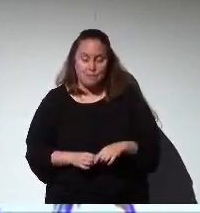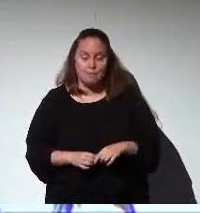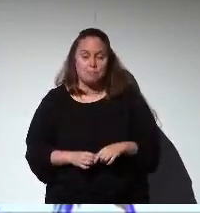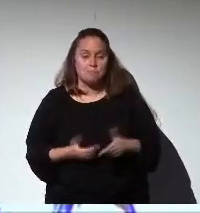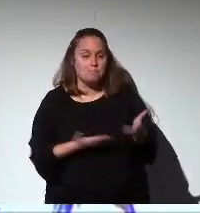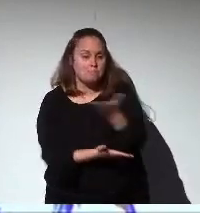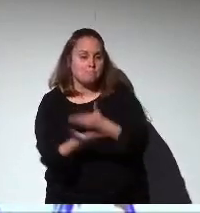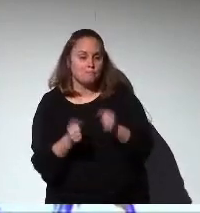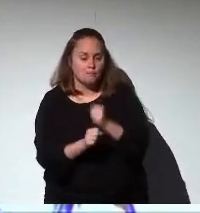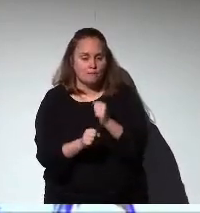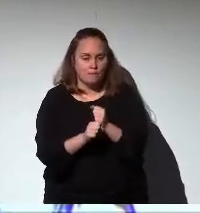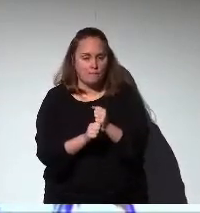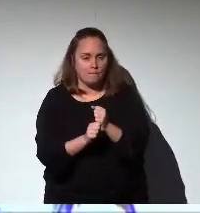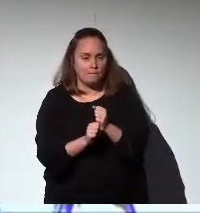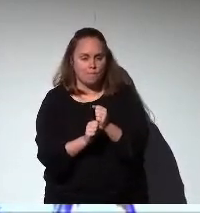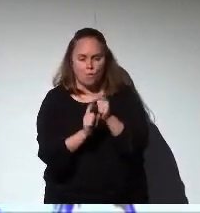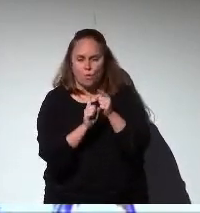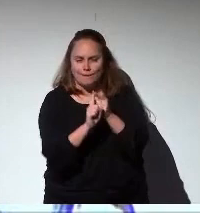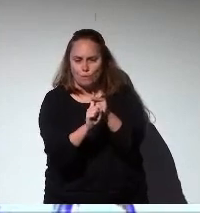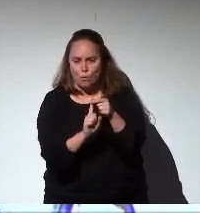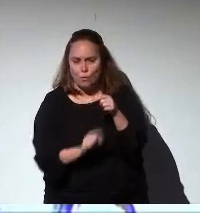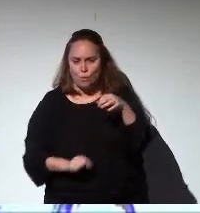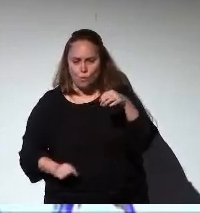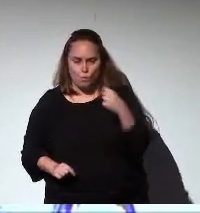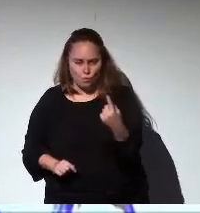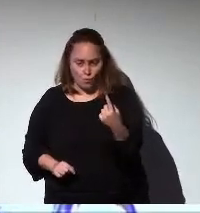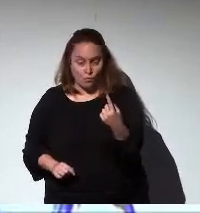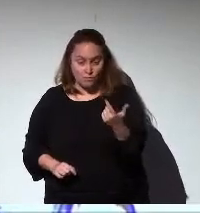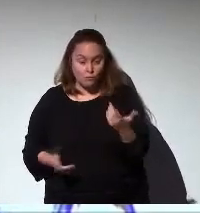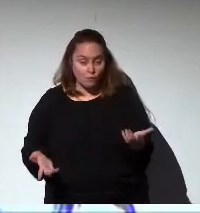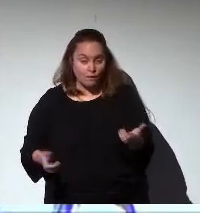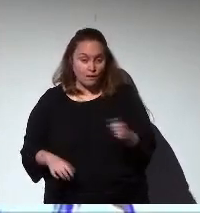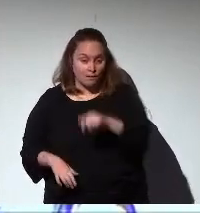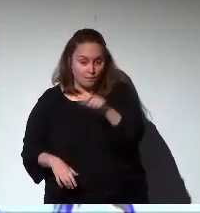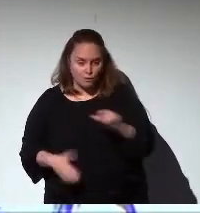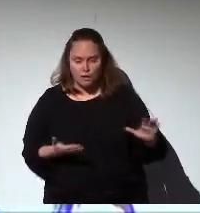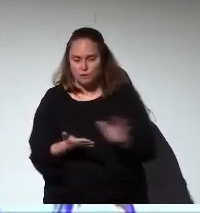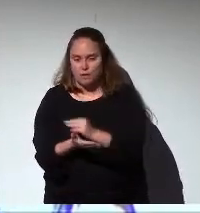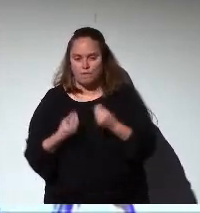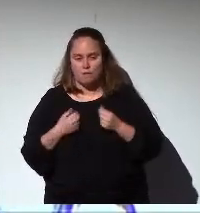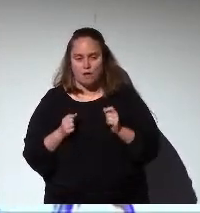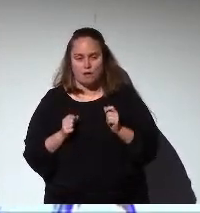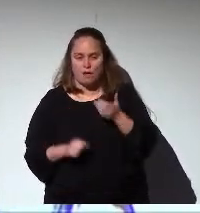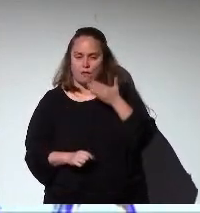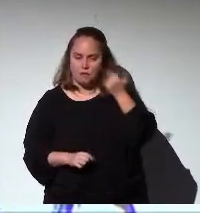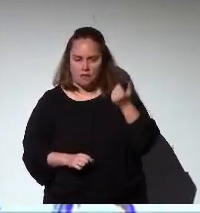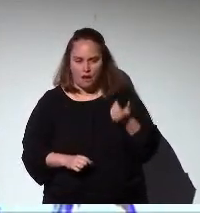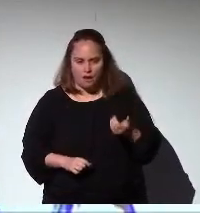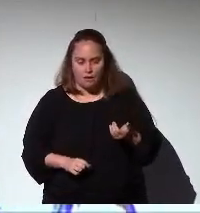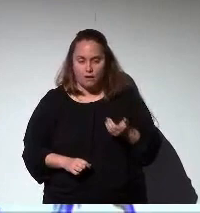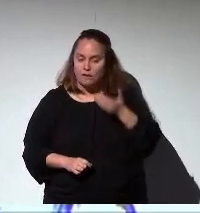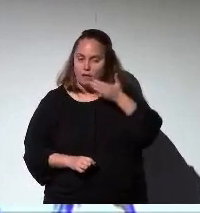que trabajamos incluso con un objetivo único, es decir, conseguir que al final todas las personas tengan una vida digna, que realmente lleguen